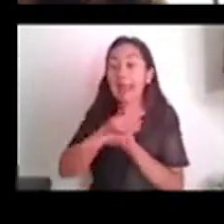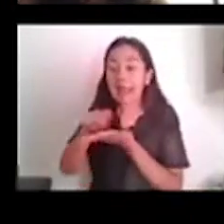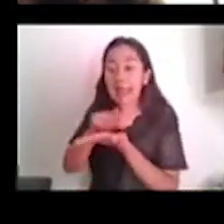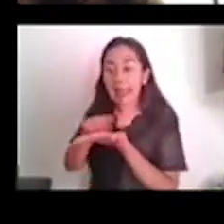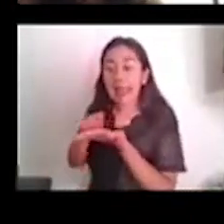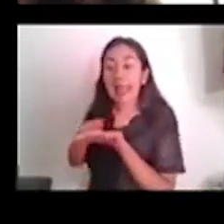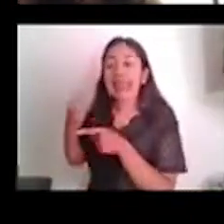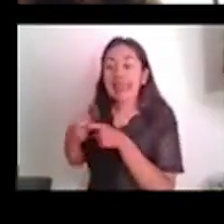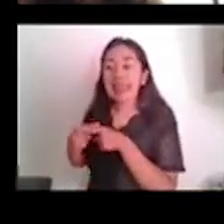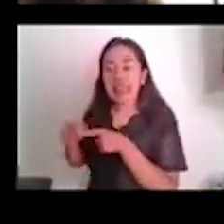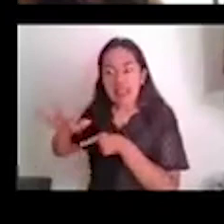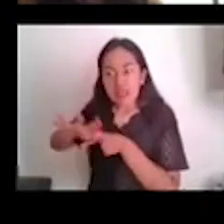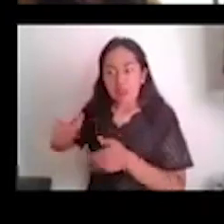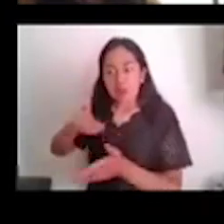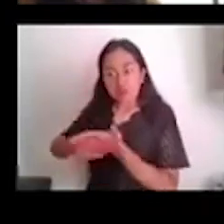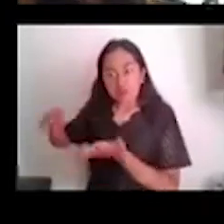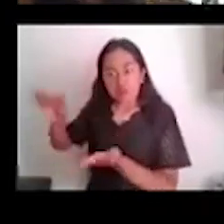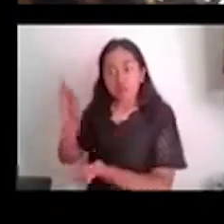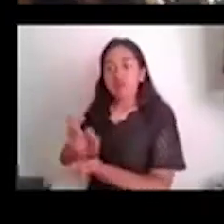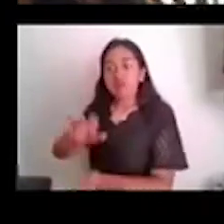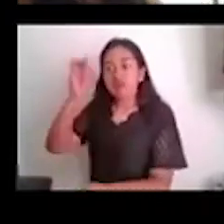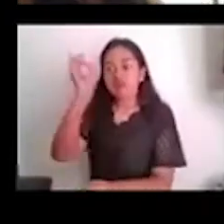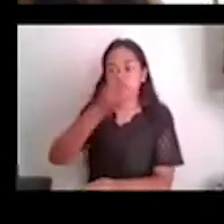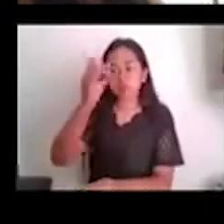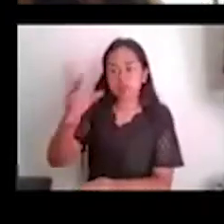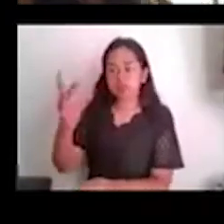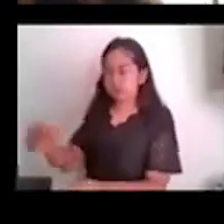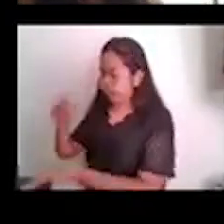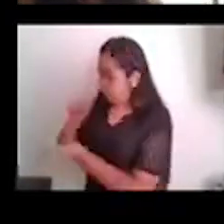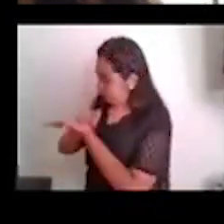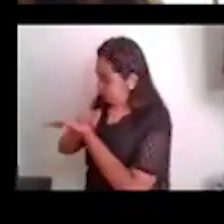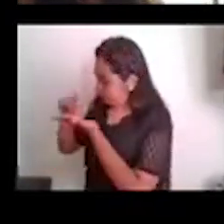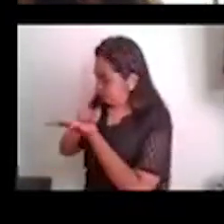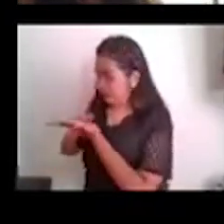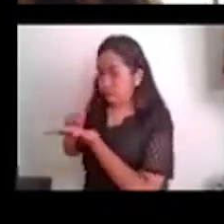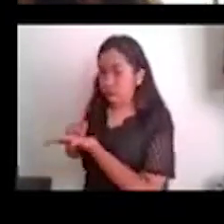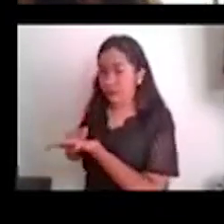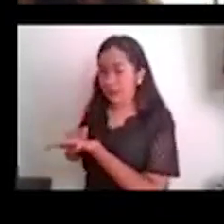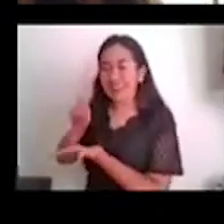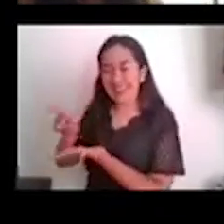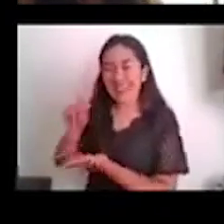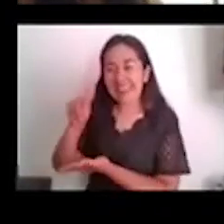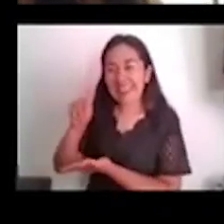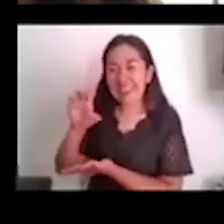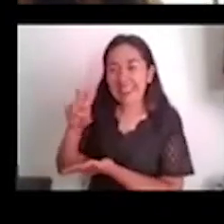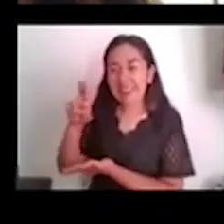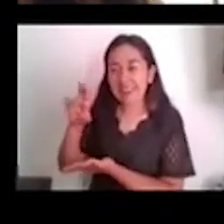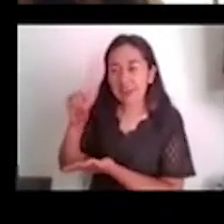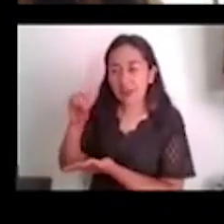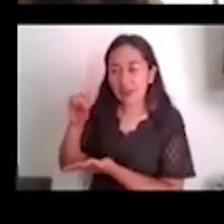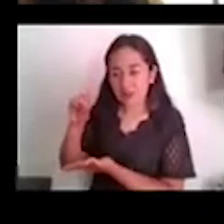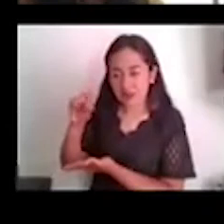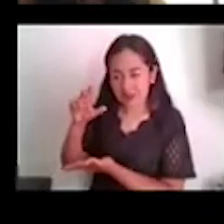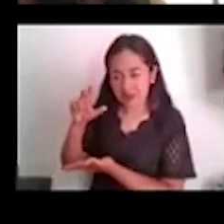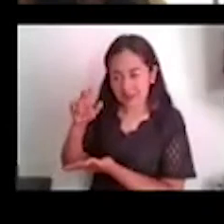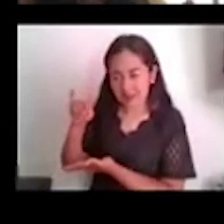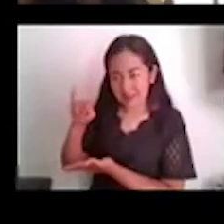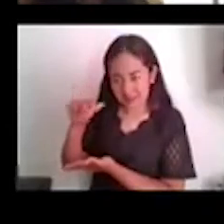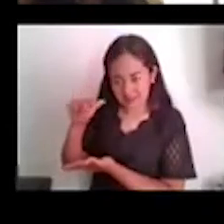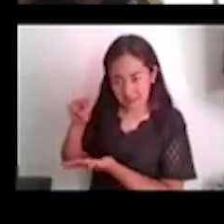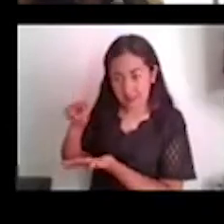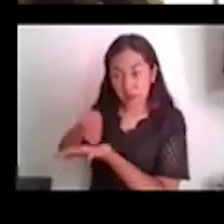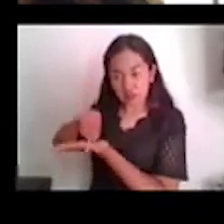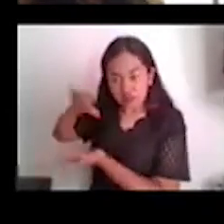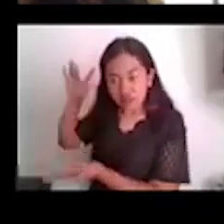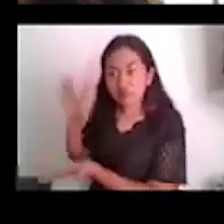Tenochtitlan fue el que escribió muchos de los documentos que heredamos del periodo prehispánico, y